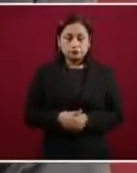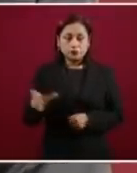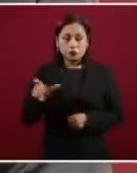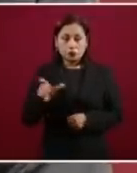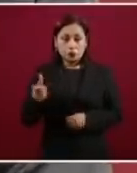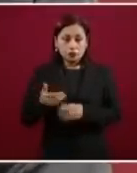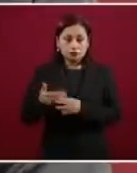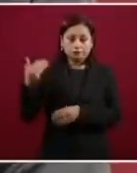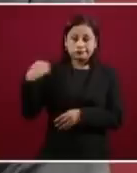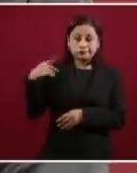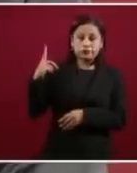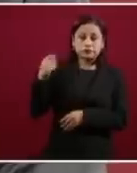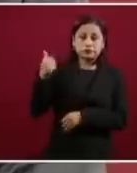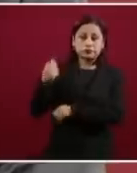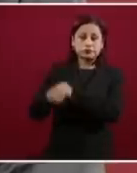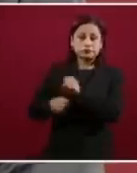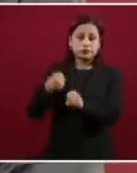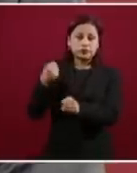36 años.